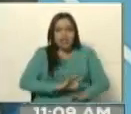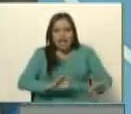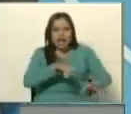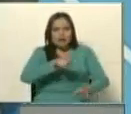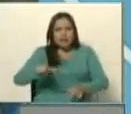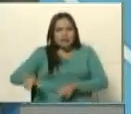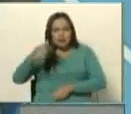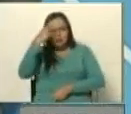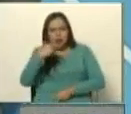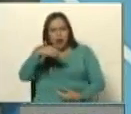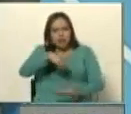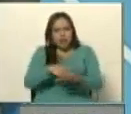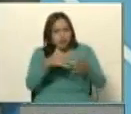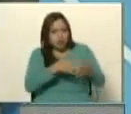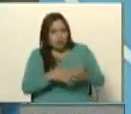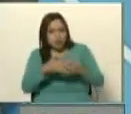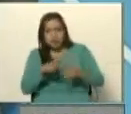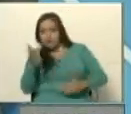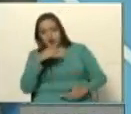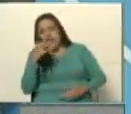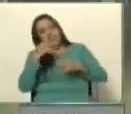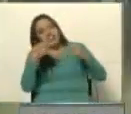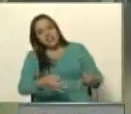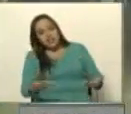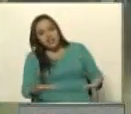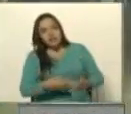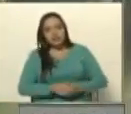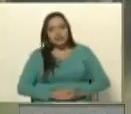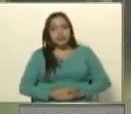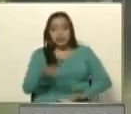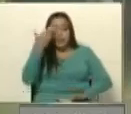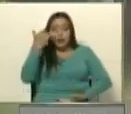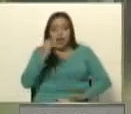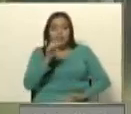en Estados Unidos. En medio de una crisis, encima con la pandemia,